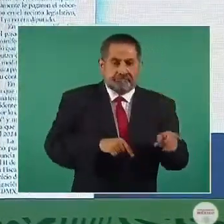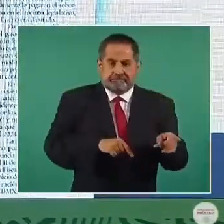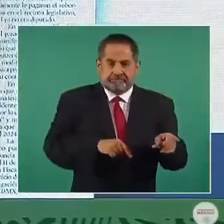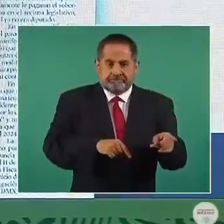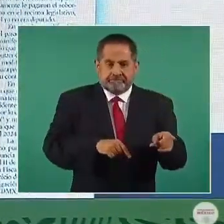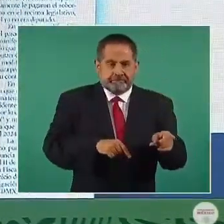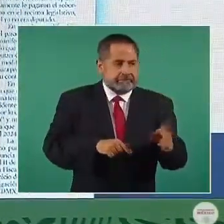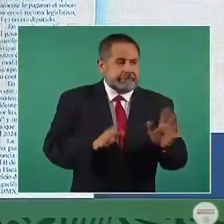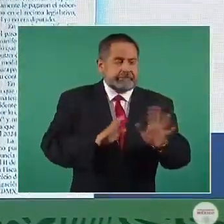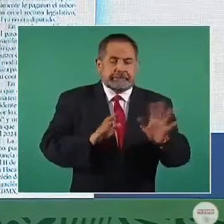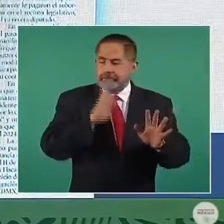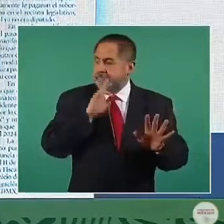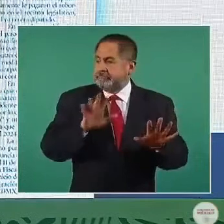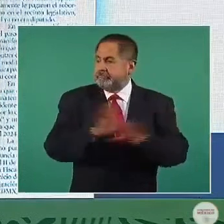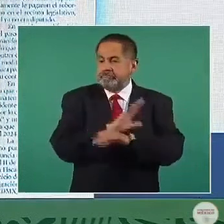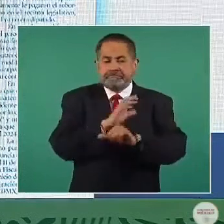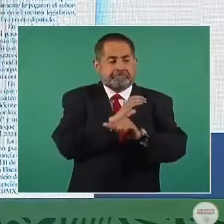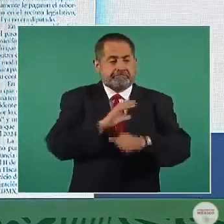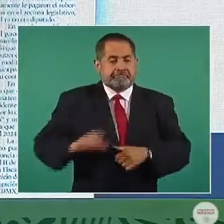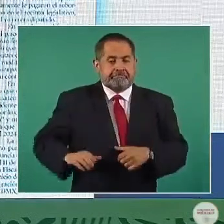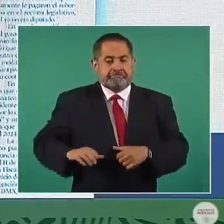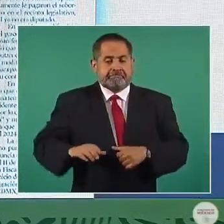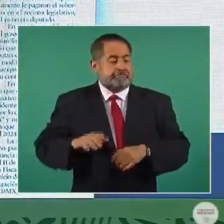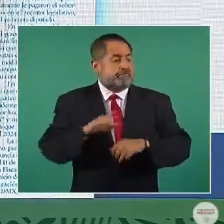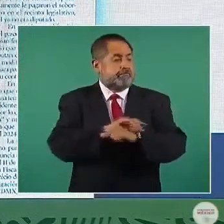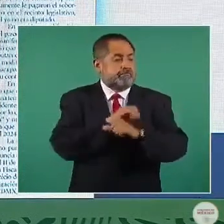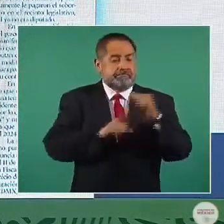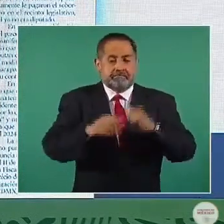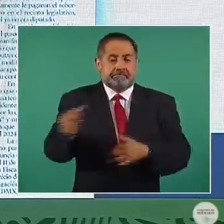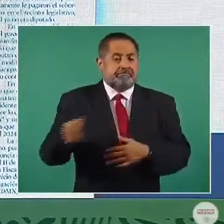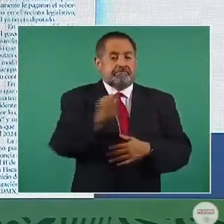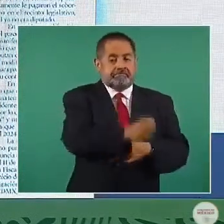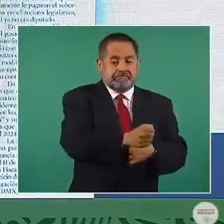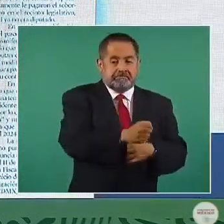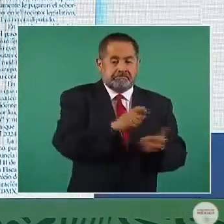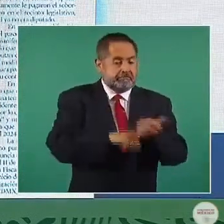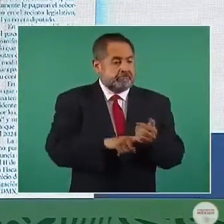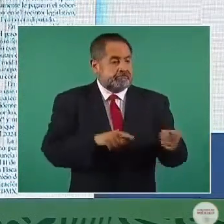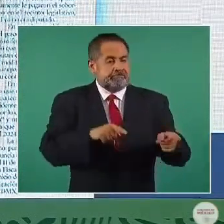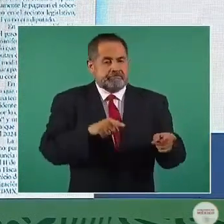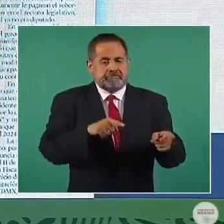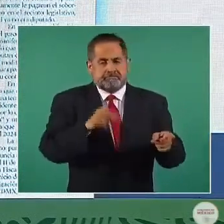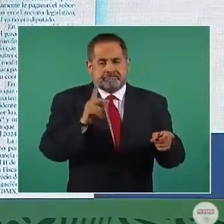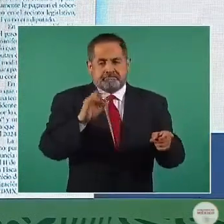y cambian de candidato en el PRI